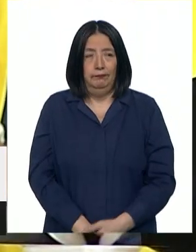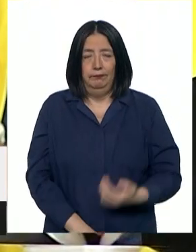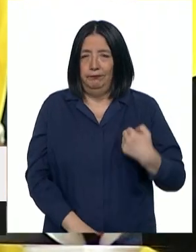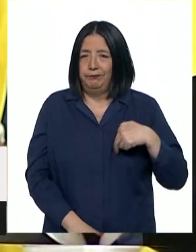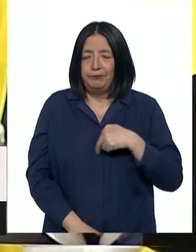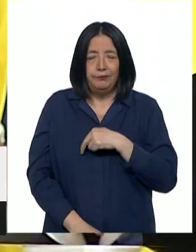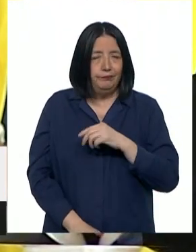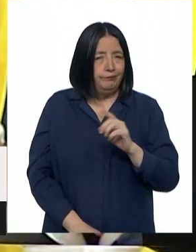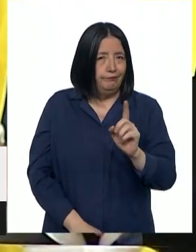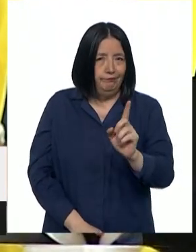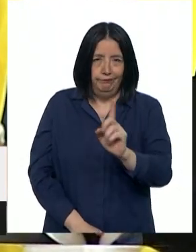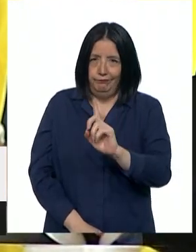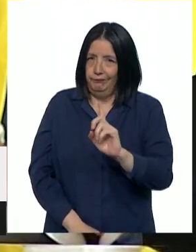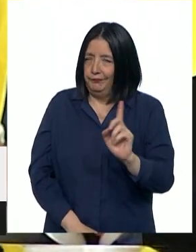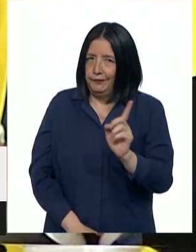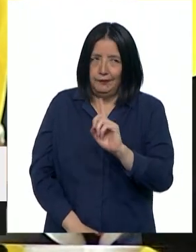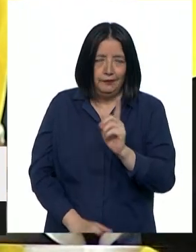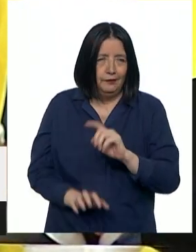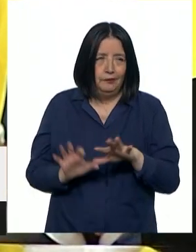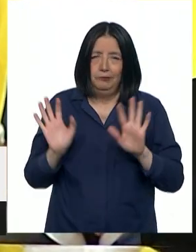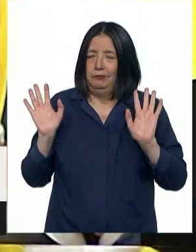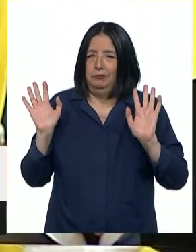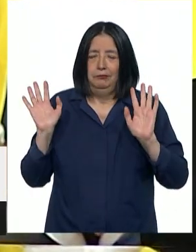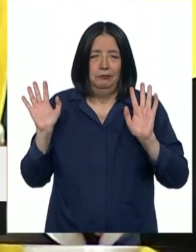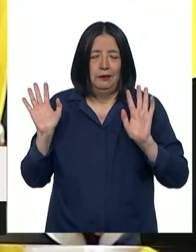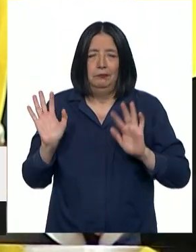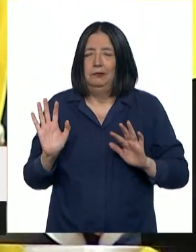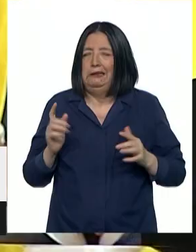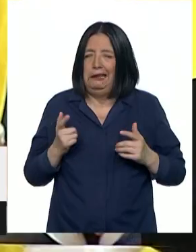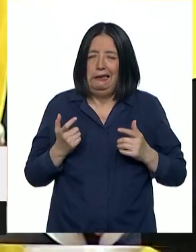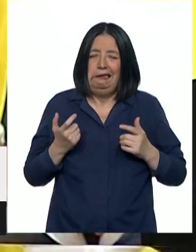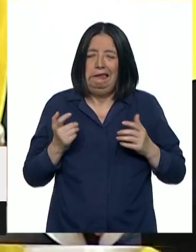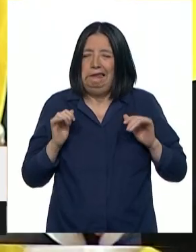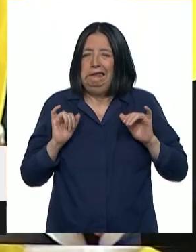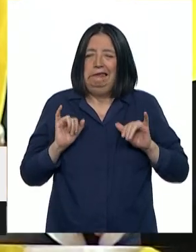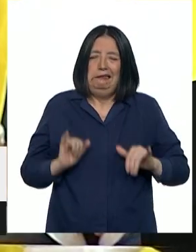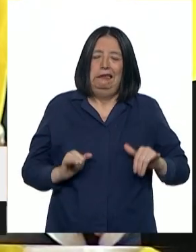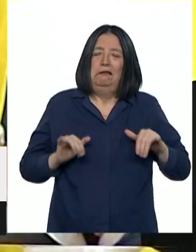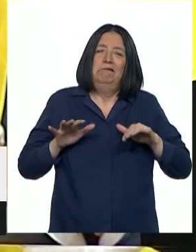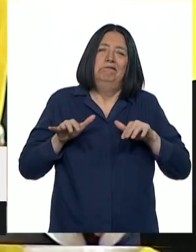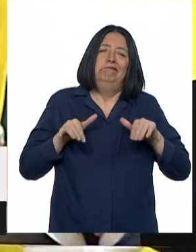Nosotros no vamos a quedarnos en el intento.